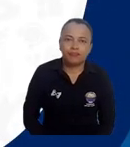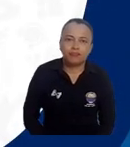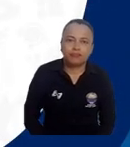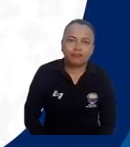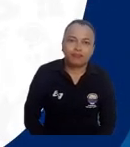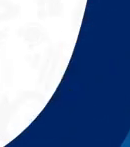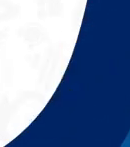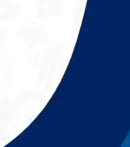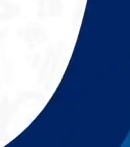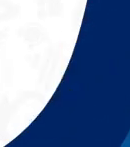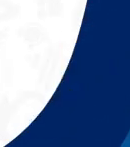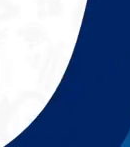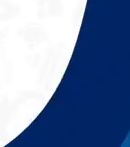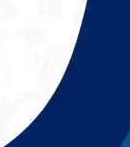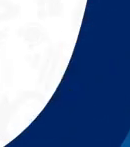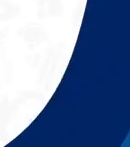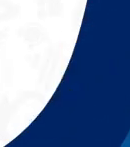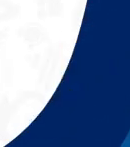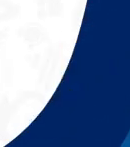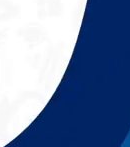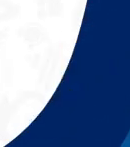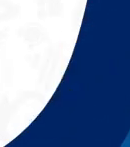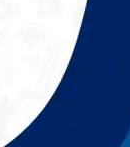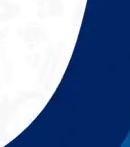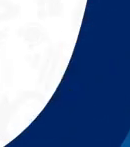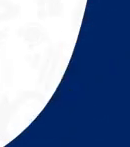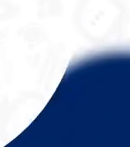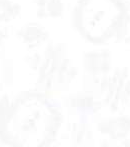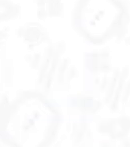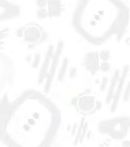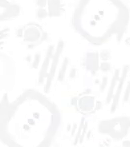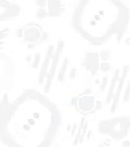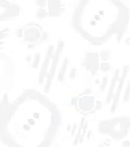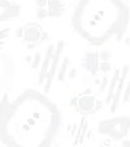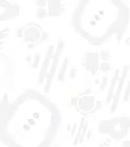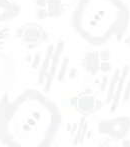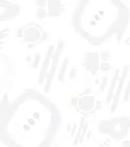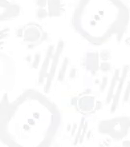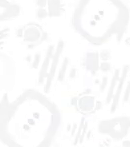Universidad del Magdalena, aún más incluyente e innovadora.